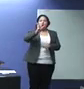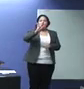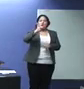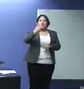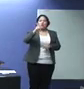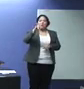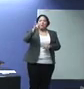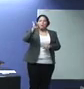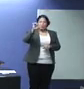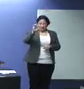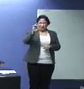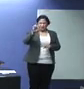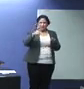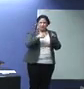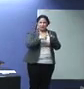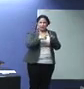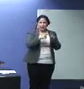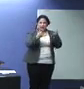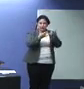lo ilustra bastante bien.